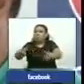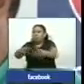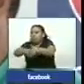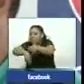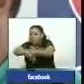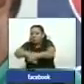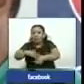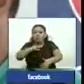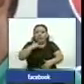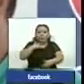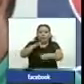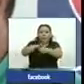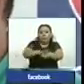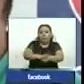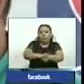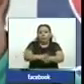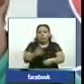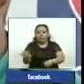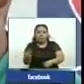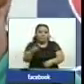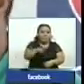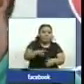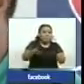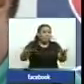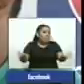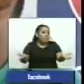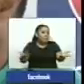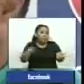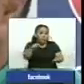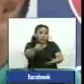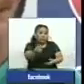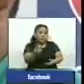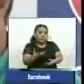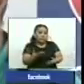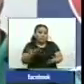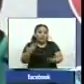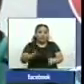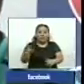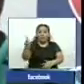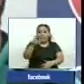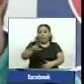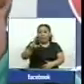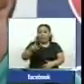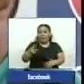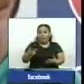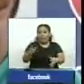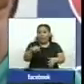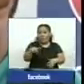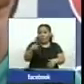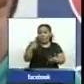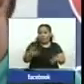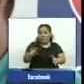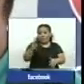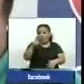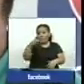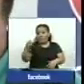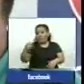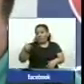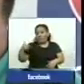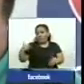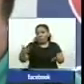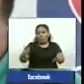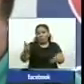presión. Y por los dos lados se maneja, por lo que usted acaba de decir. El uno lleva diez años sin ganar y nosotros